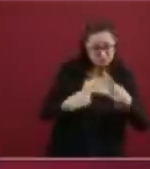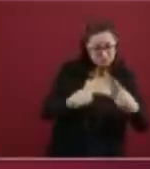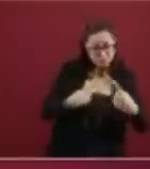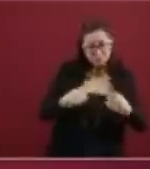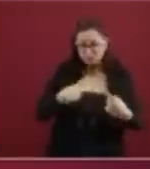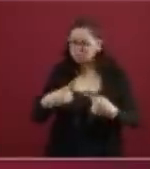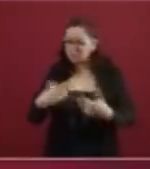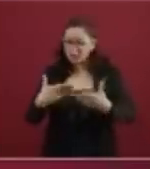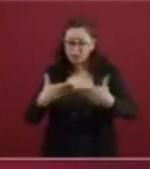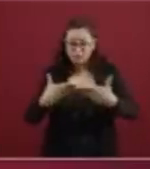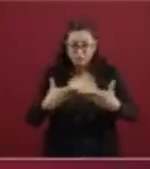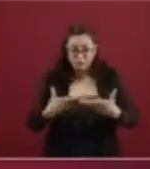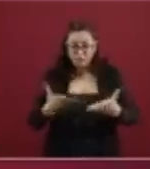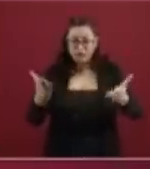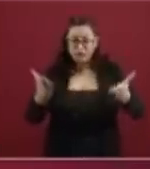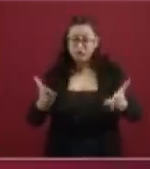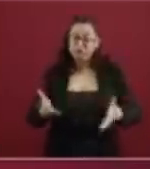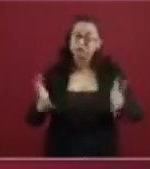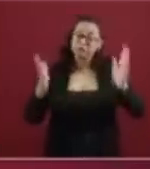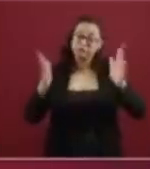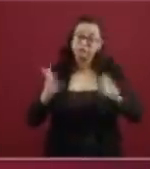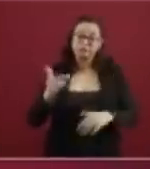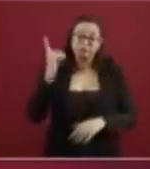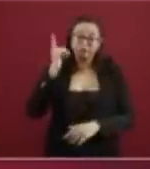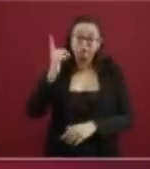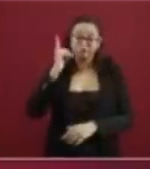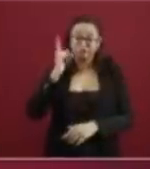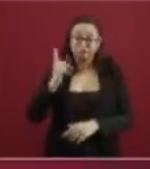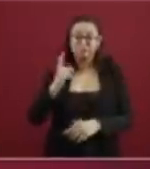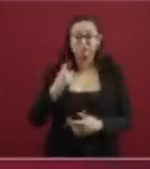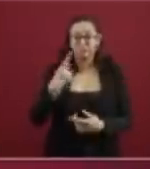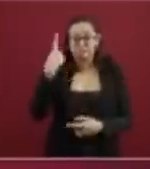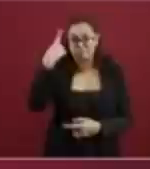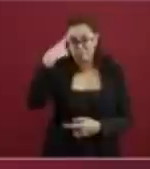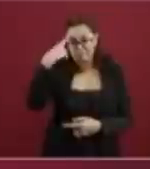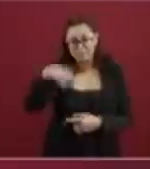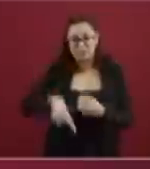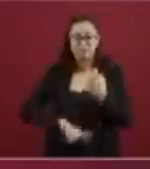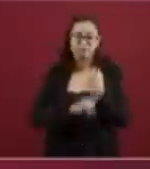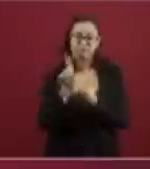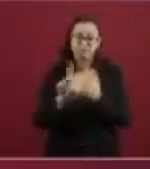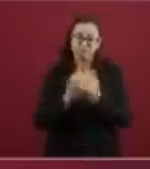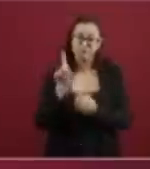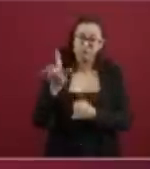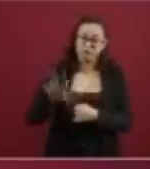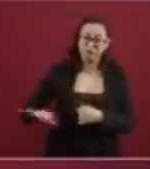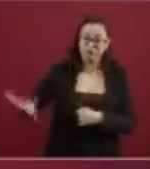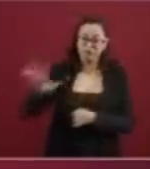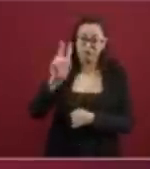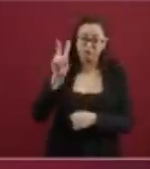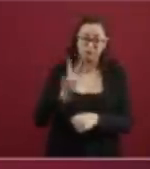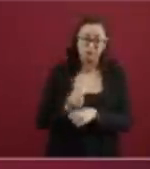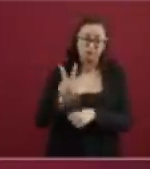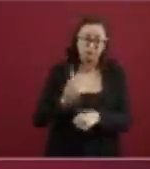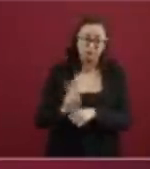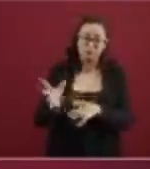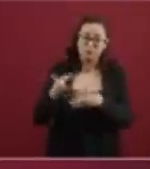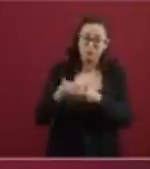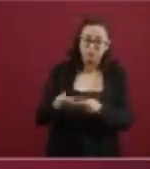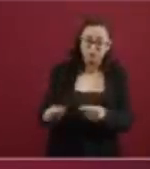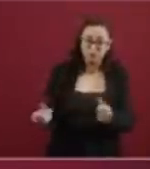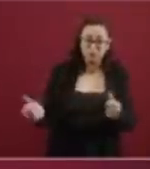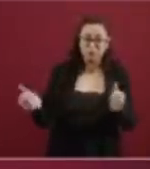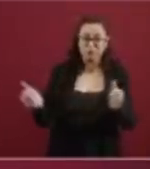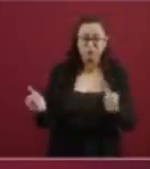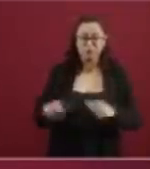diálogo en México para buscar una salida pacífica al conflicto de Venezuela.